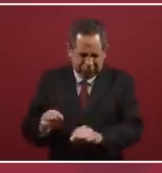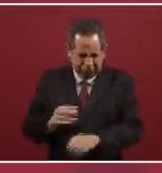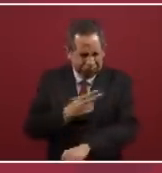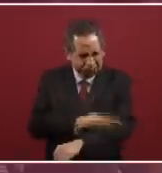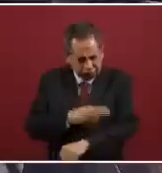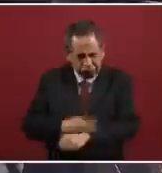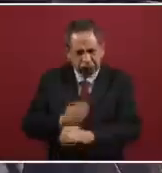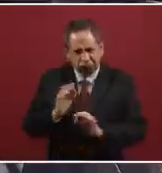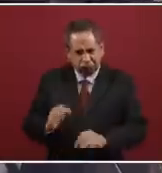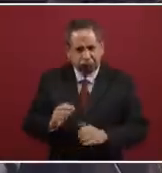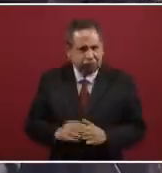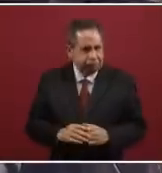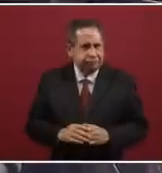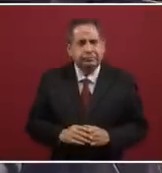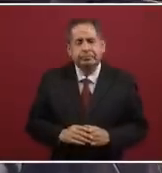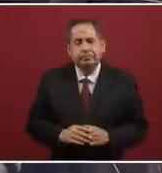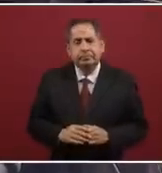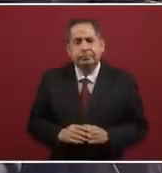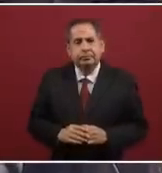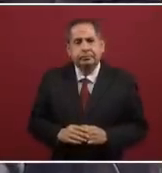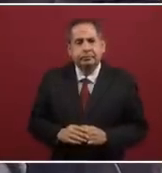honesto,